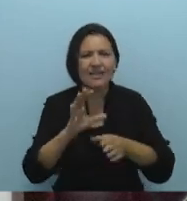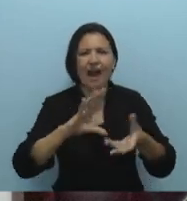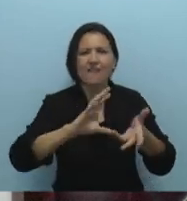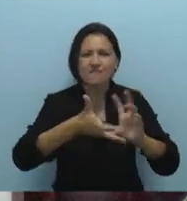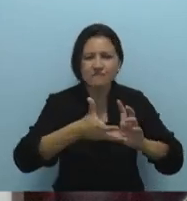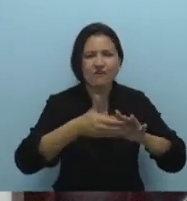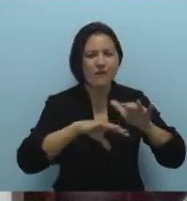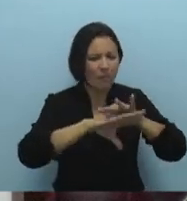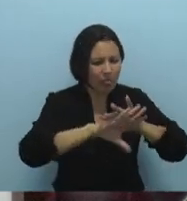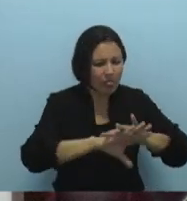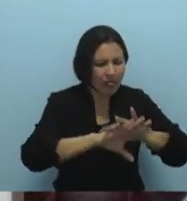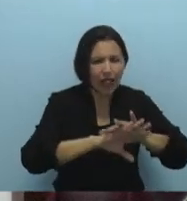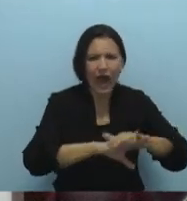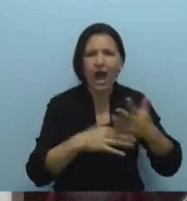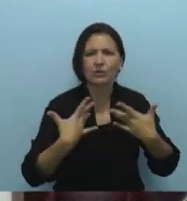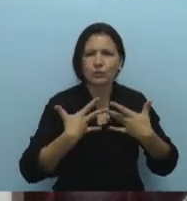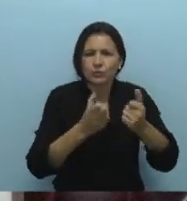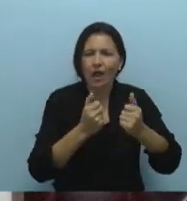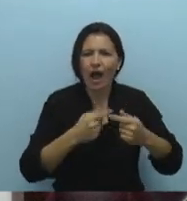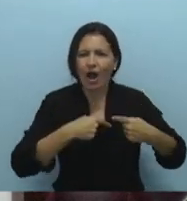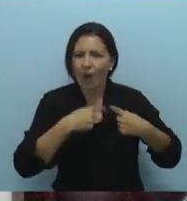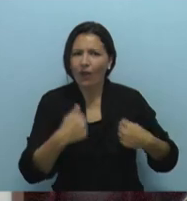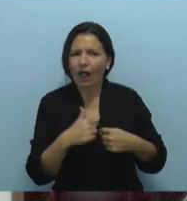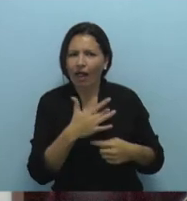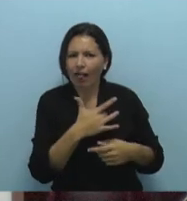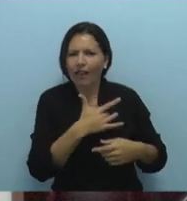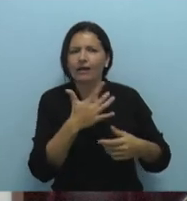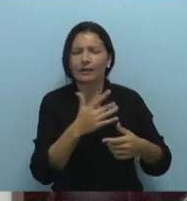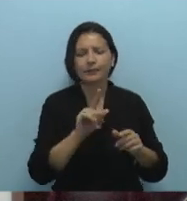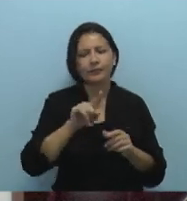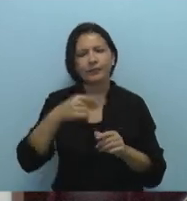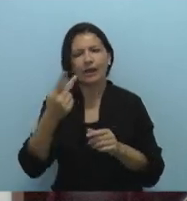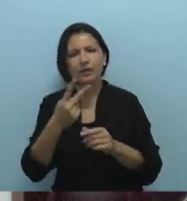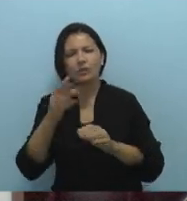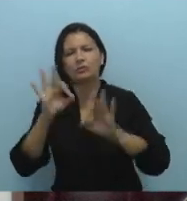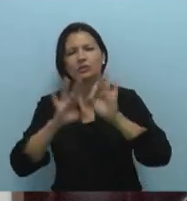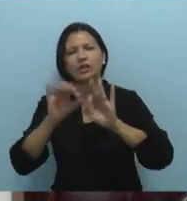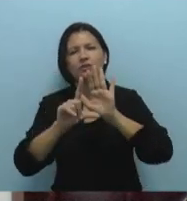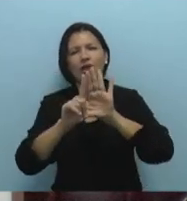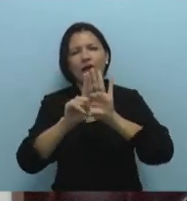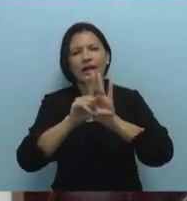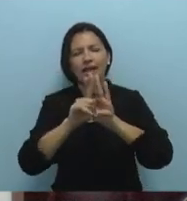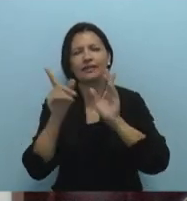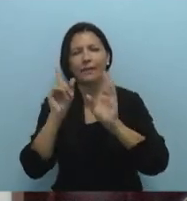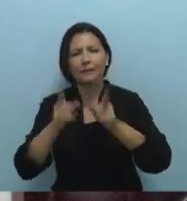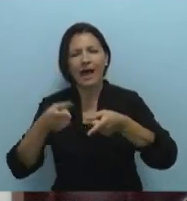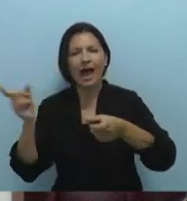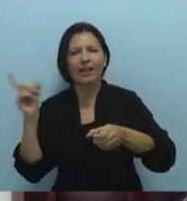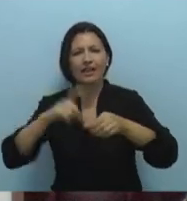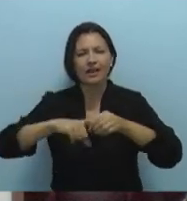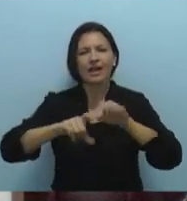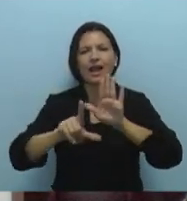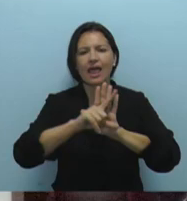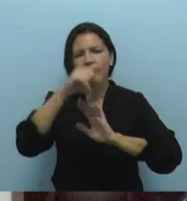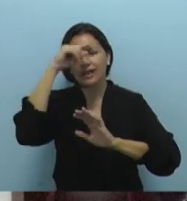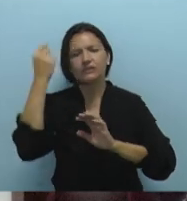otro lado, también dar ingreso a un proyecto de ley de adhesión a la Ley Nacional 27.517, que